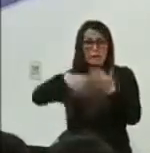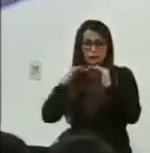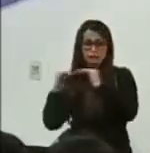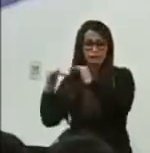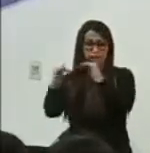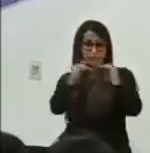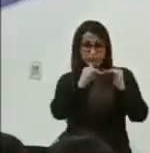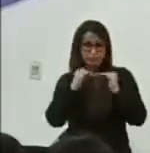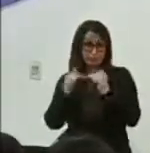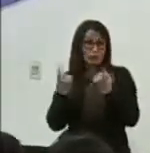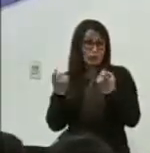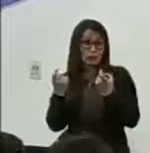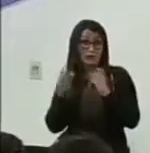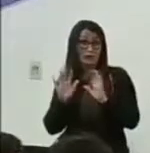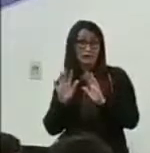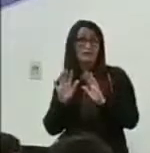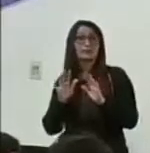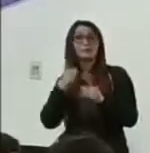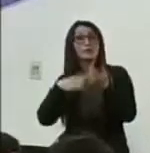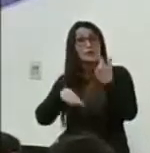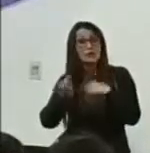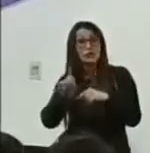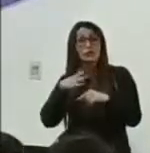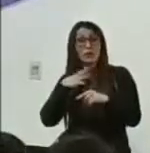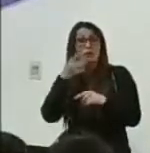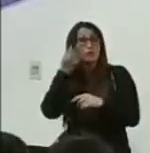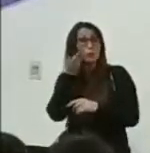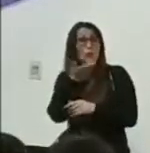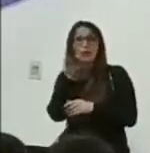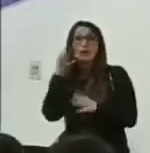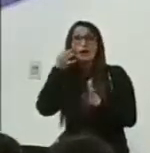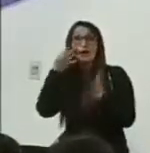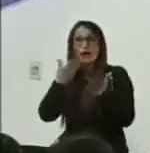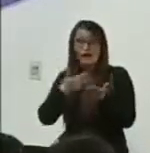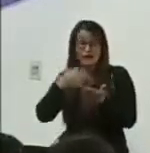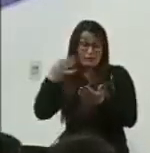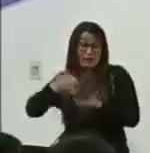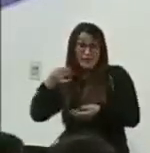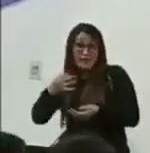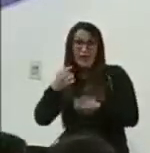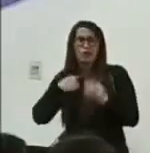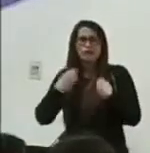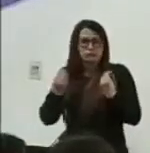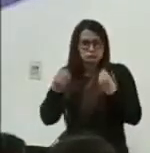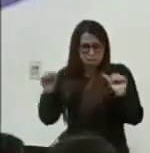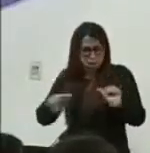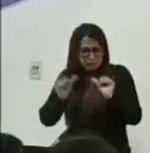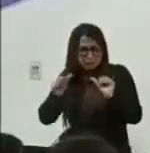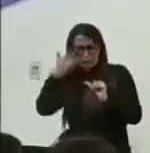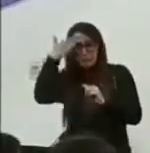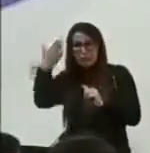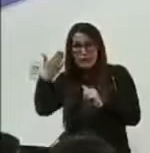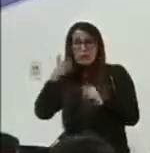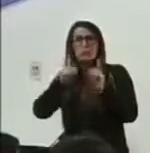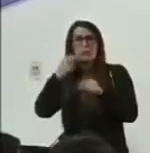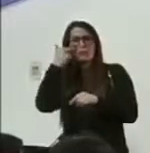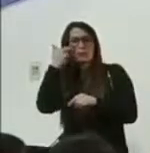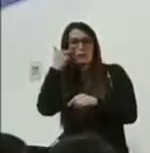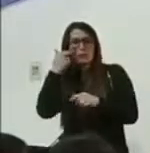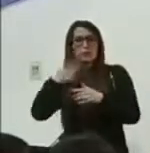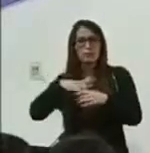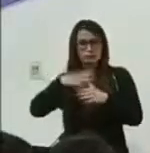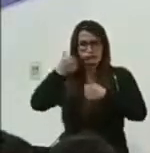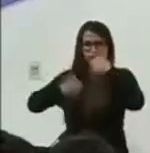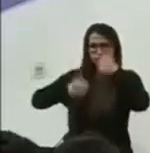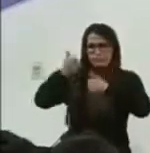fuertísima, ¿verdad? Entonces, nos respalda la realidad, nos respalda nuestra acción. Los problemas para competir